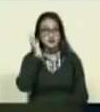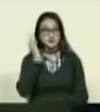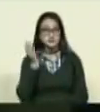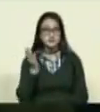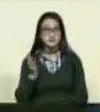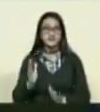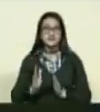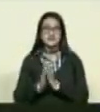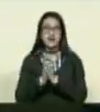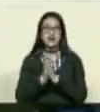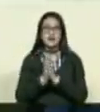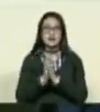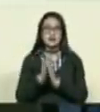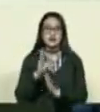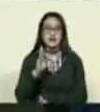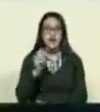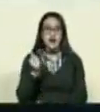¿ah?